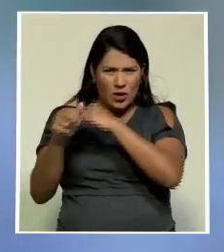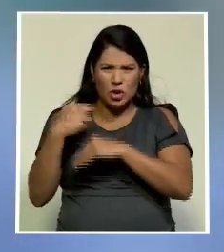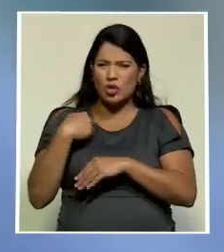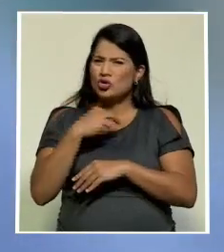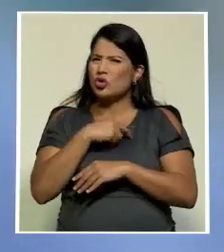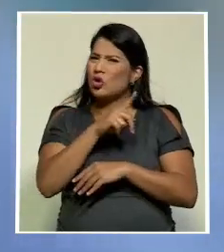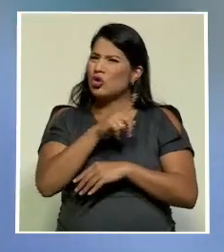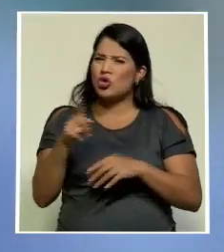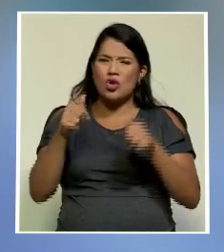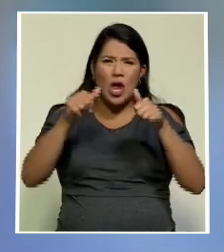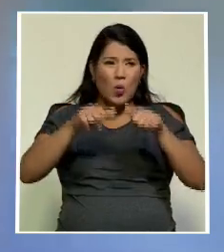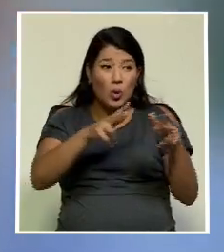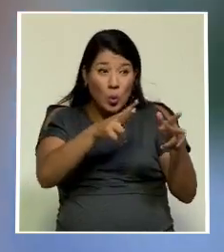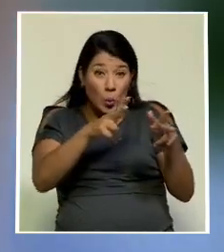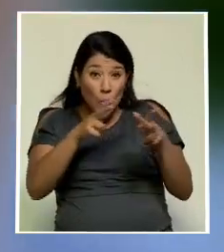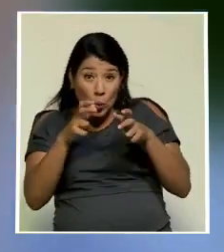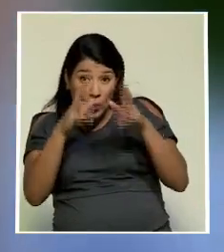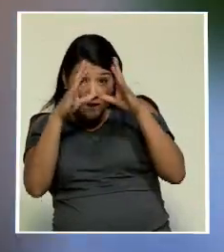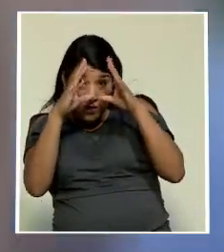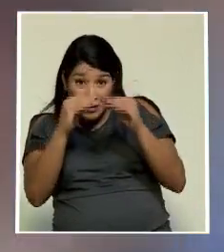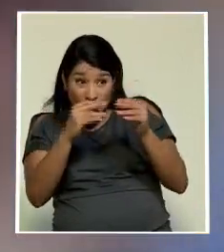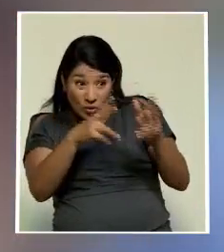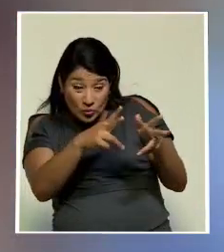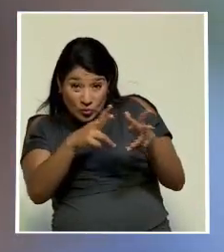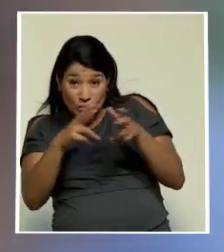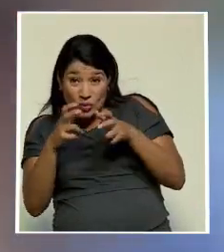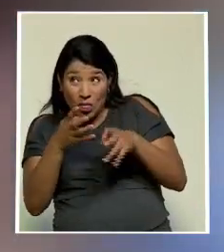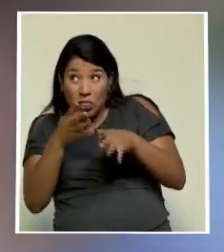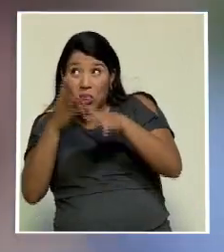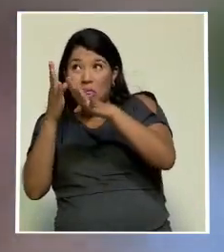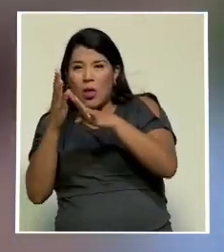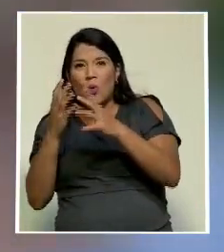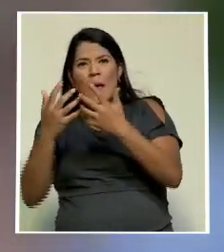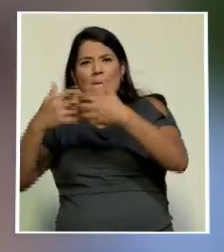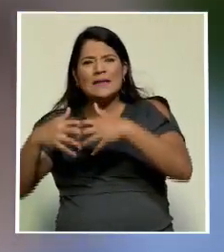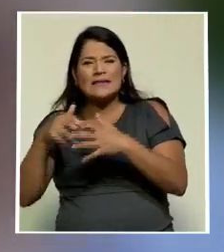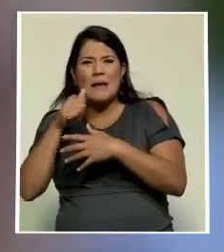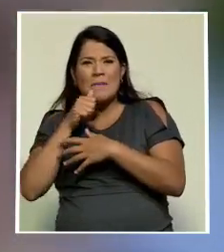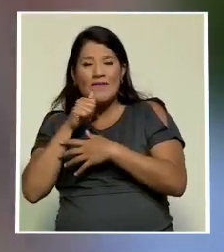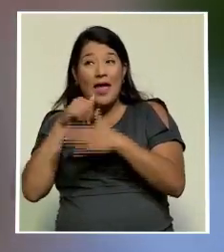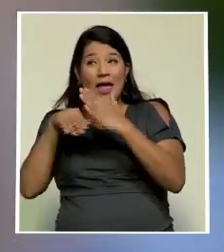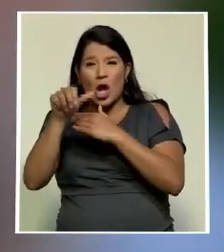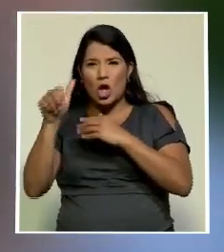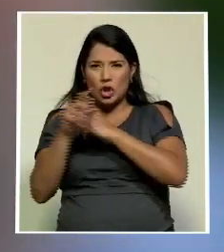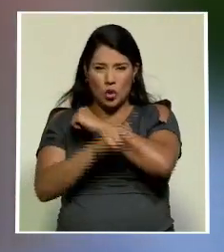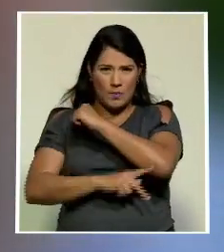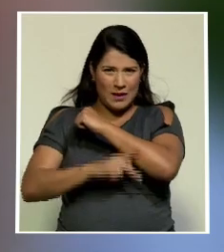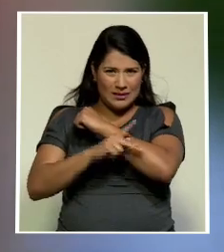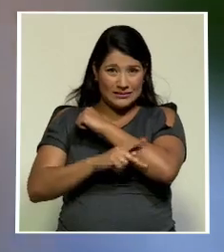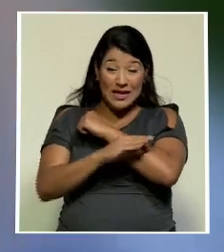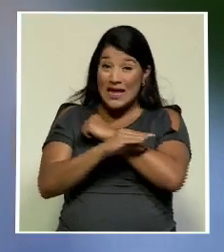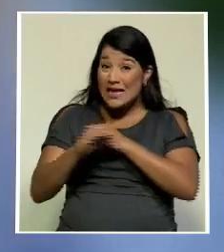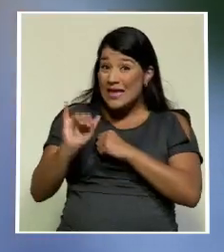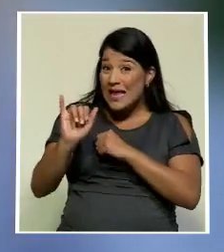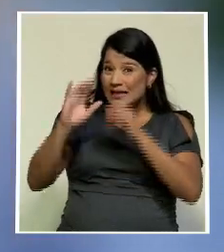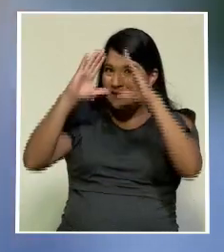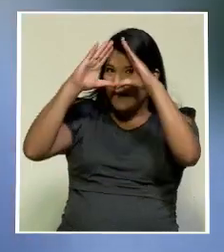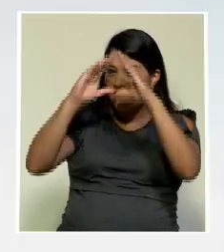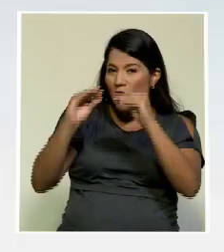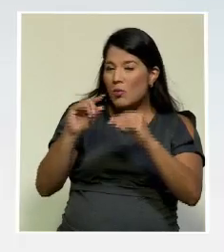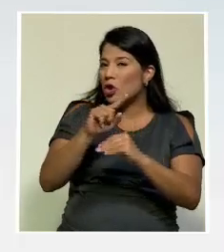Costa Rica, en una base de datos administrada por una empresa privada, que además no está cubierta esa base de datos fuera de